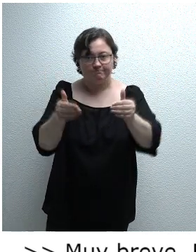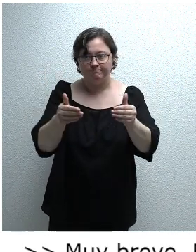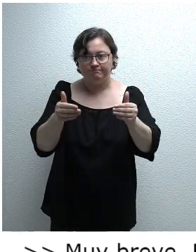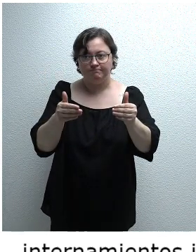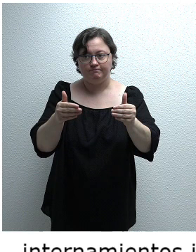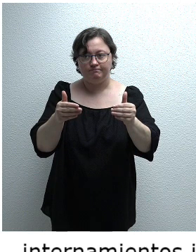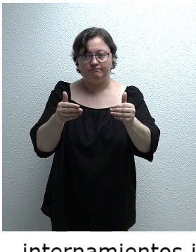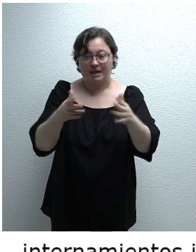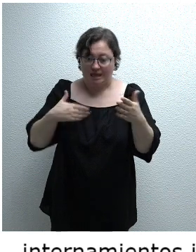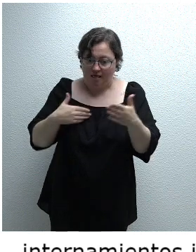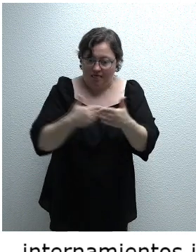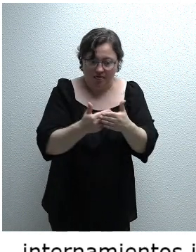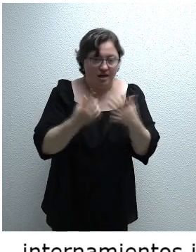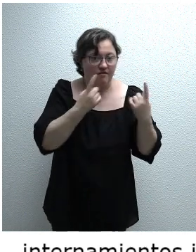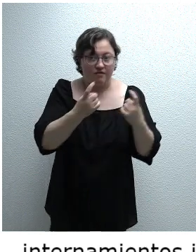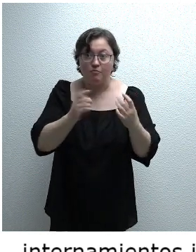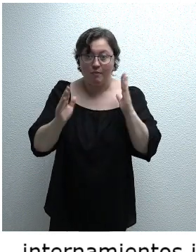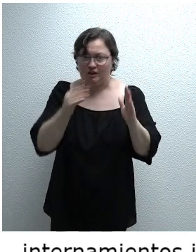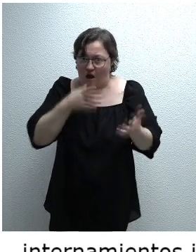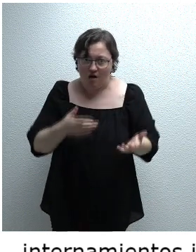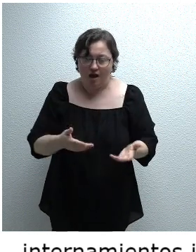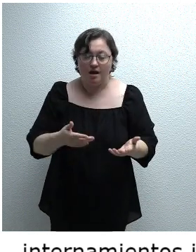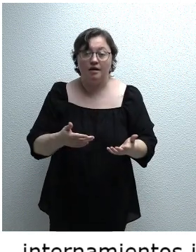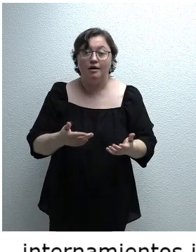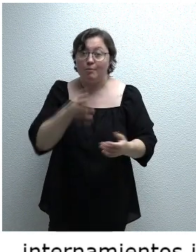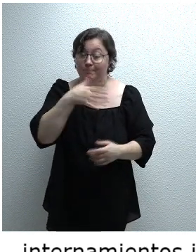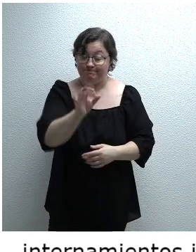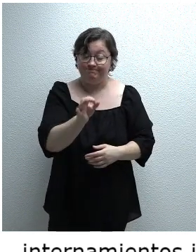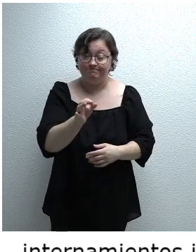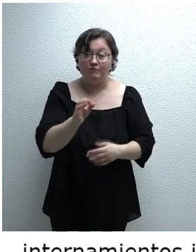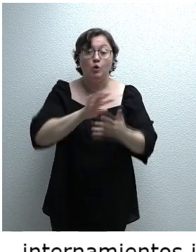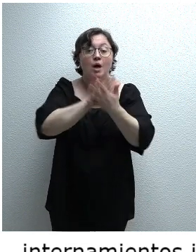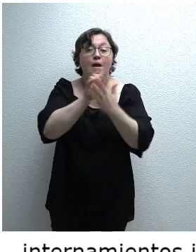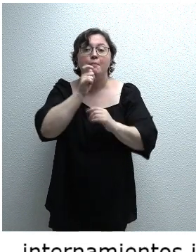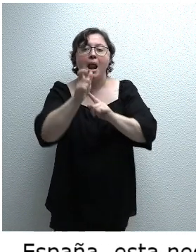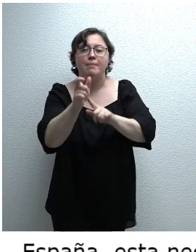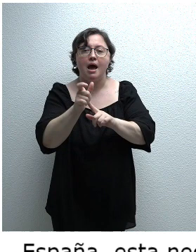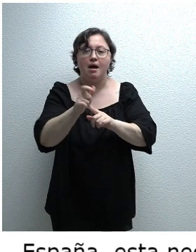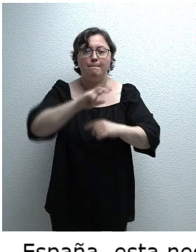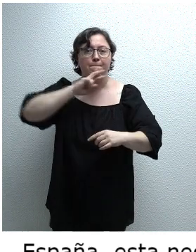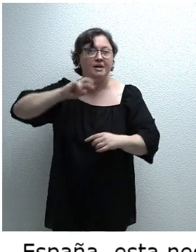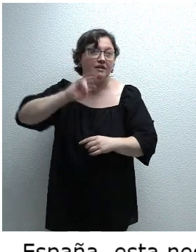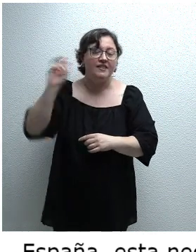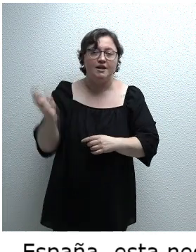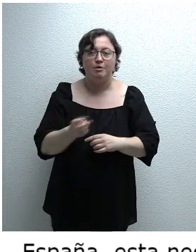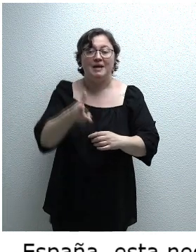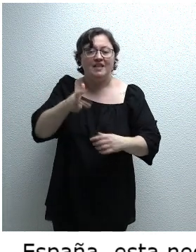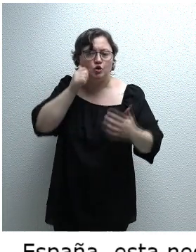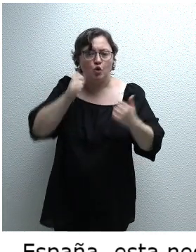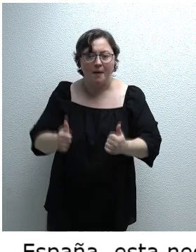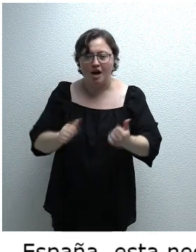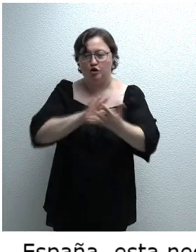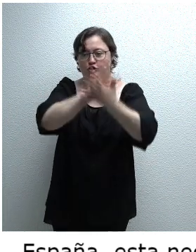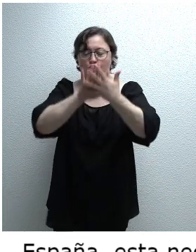un tiempo lo más breve posible, en algún momento, porque es que, claro, cuando hablamos de principios y derechos humanos